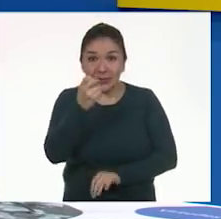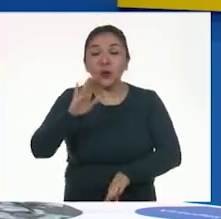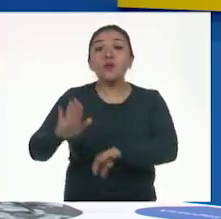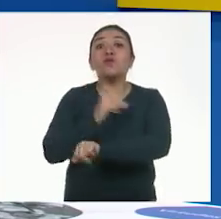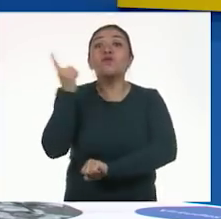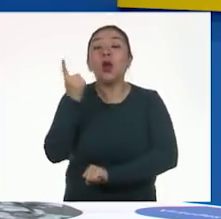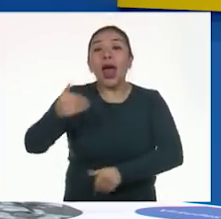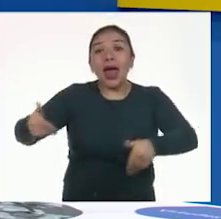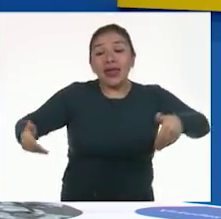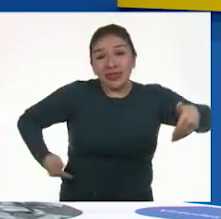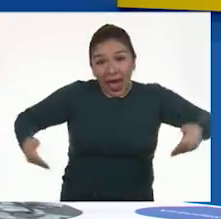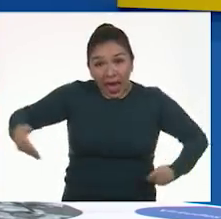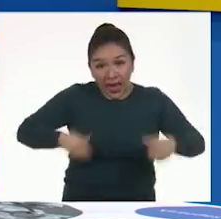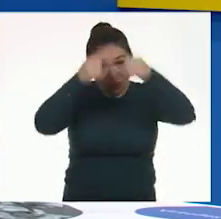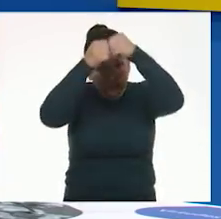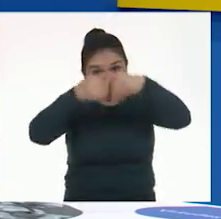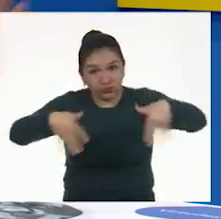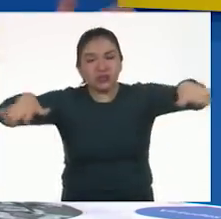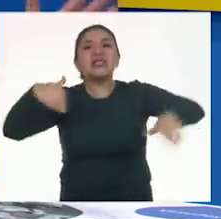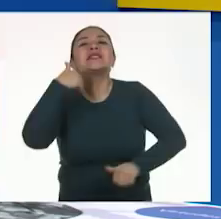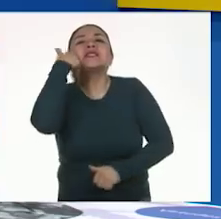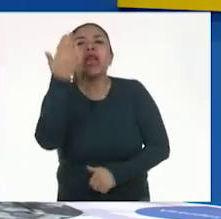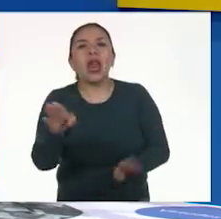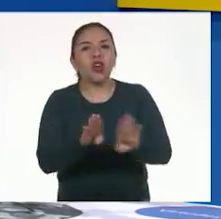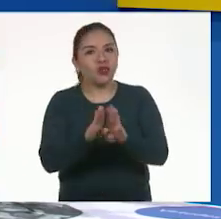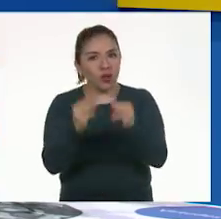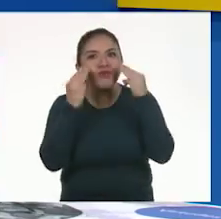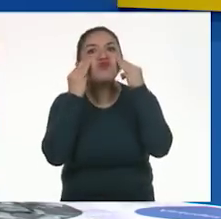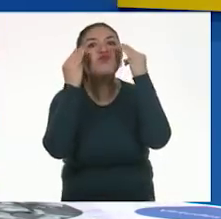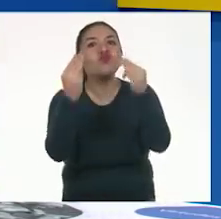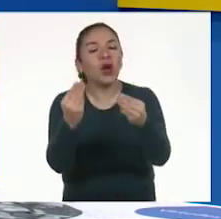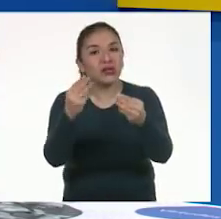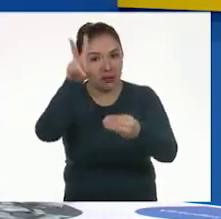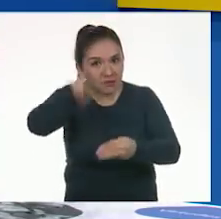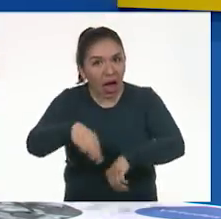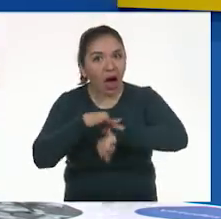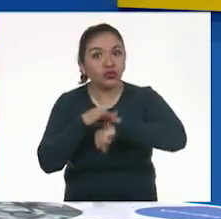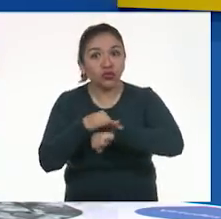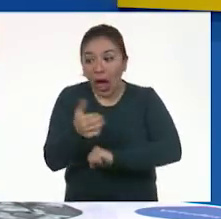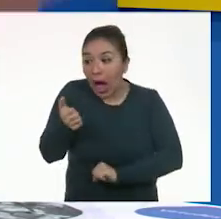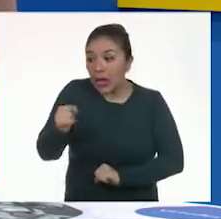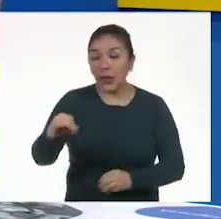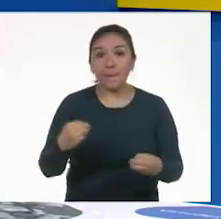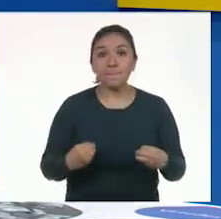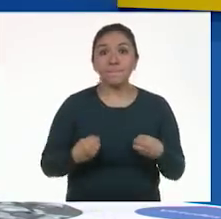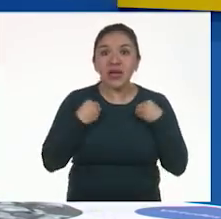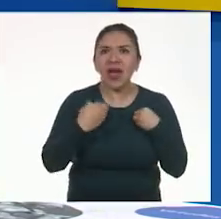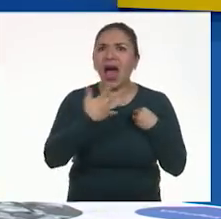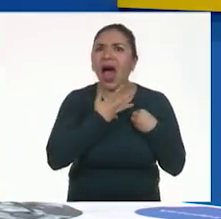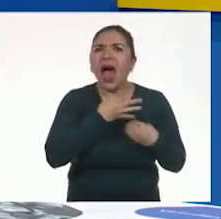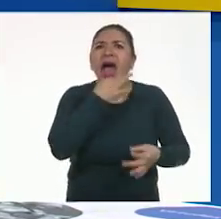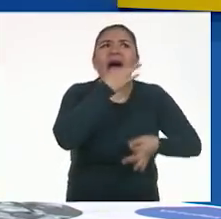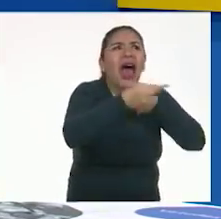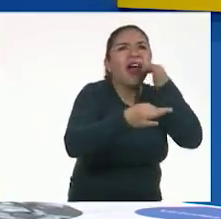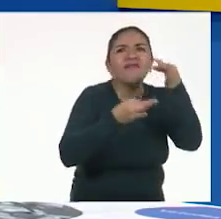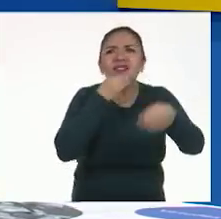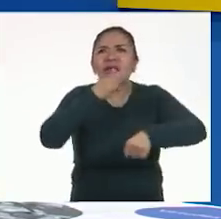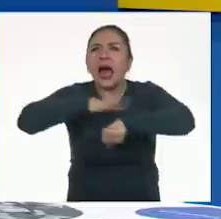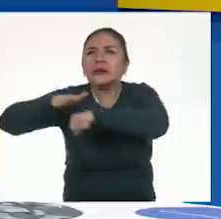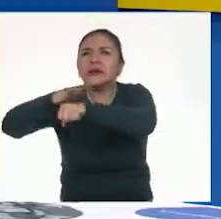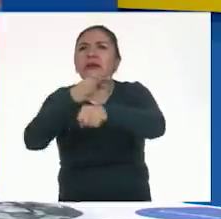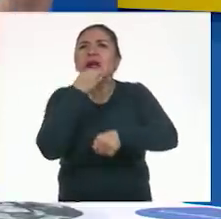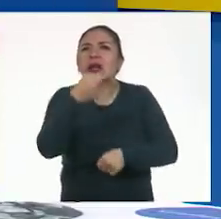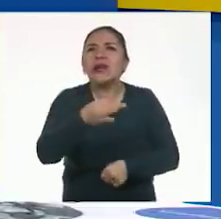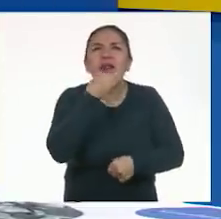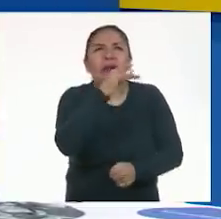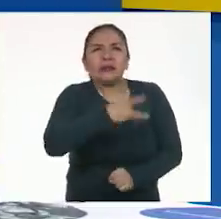obras trágicas lo que quieren es demostrarnos a nosotros que en la vida hay un montón de indicios que